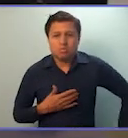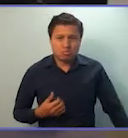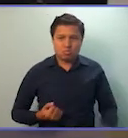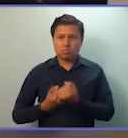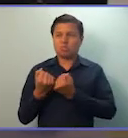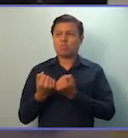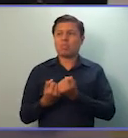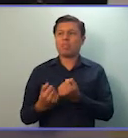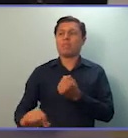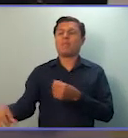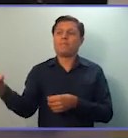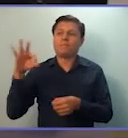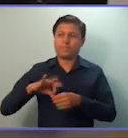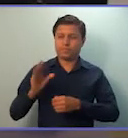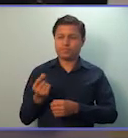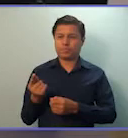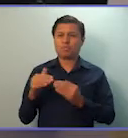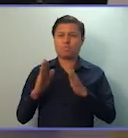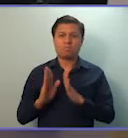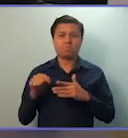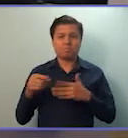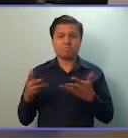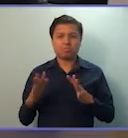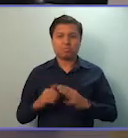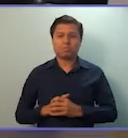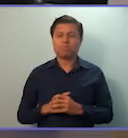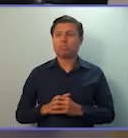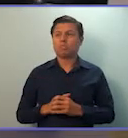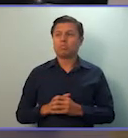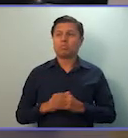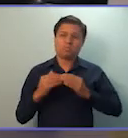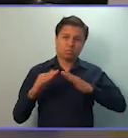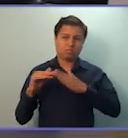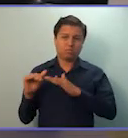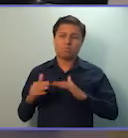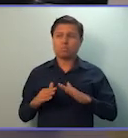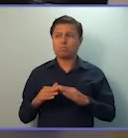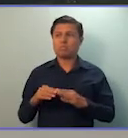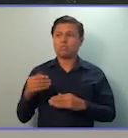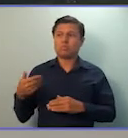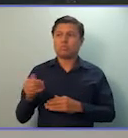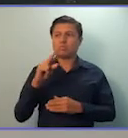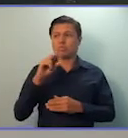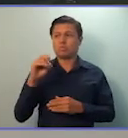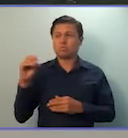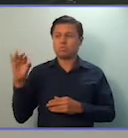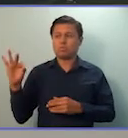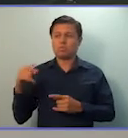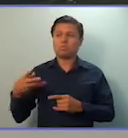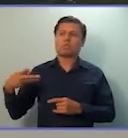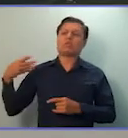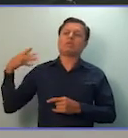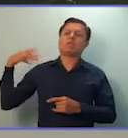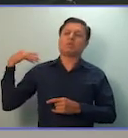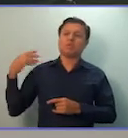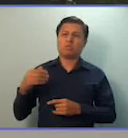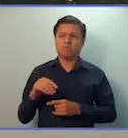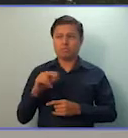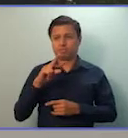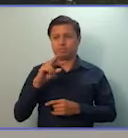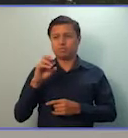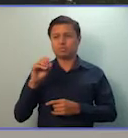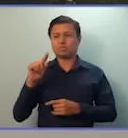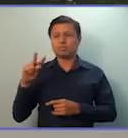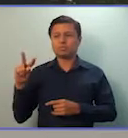el voto residencial porque ahora ya a diferencia del 2009 hacia atrás 2012 habían algunos